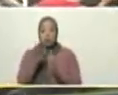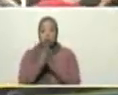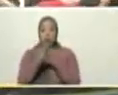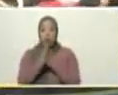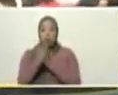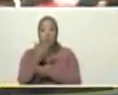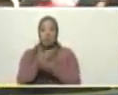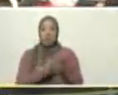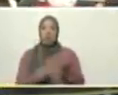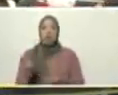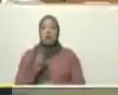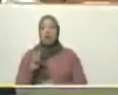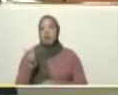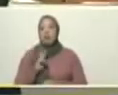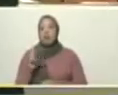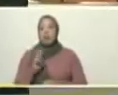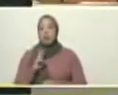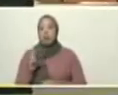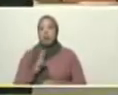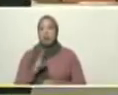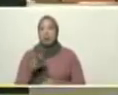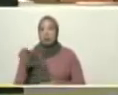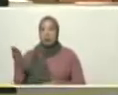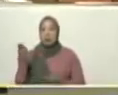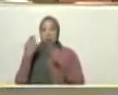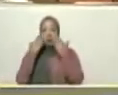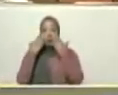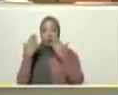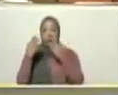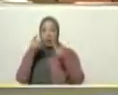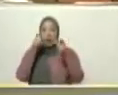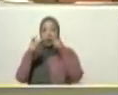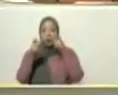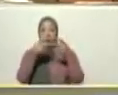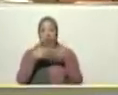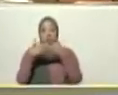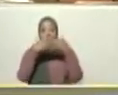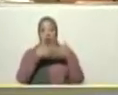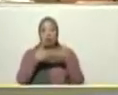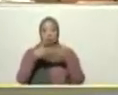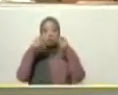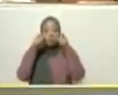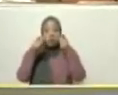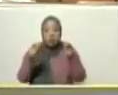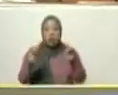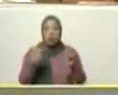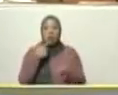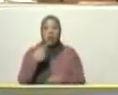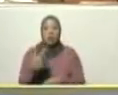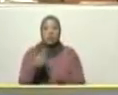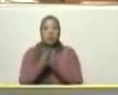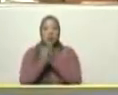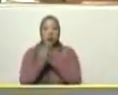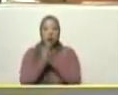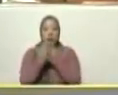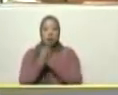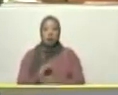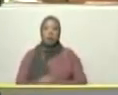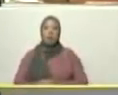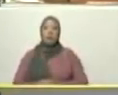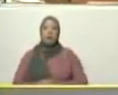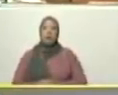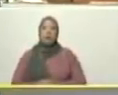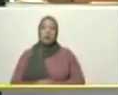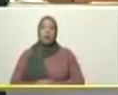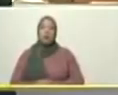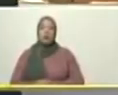edición venezolana del Imperio de la Vigilancia. ¿Qué me dice este libro? Presidente, es